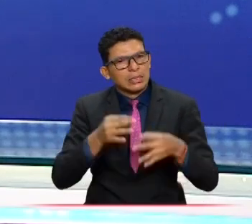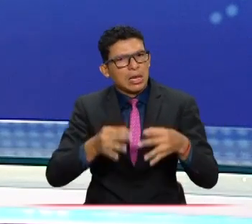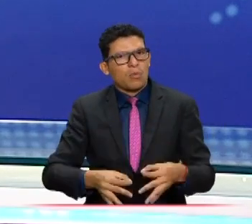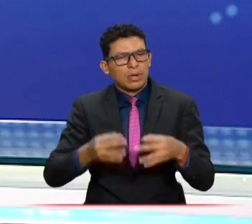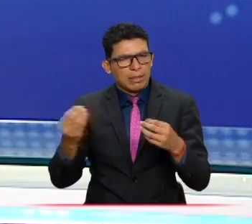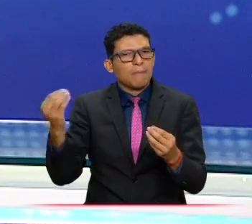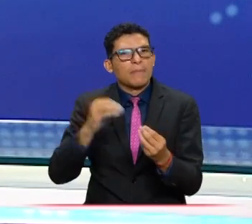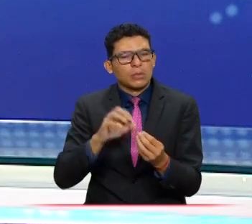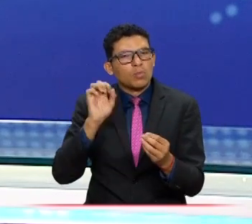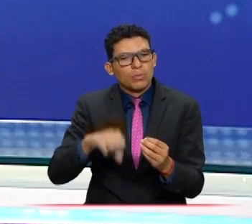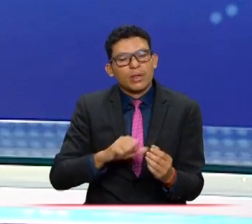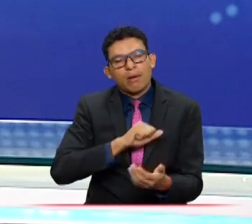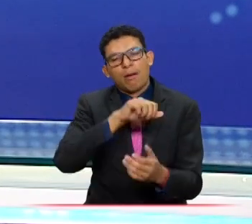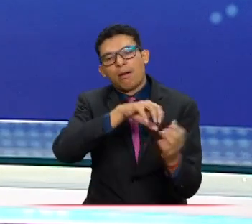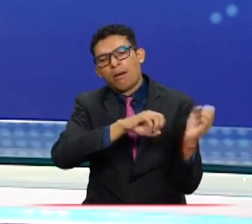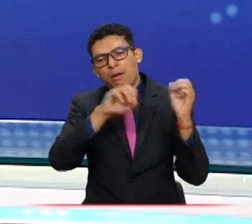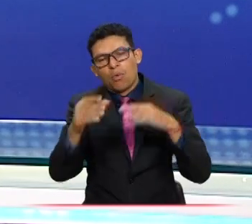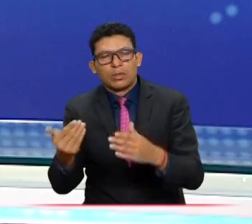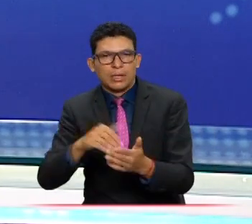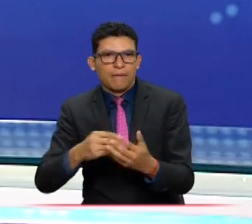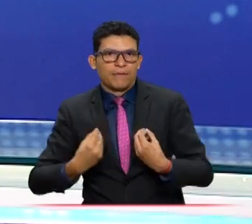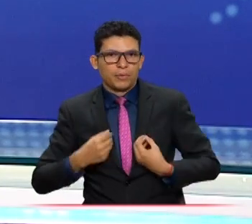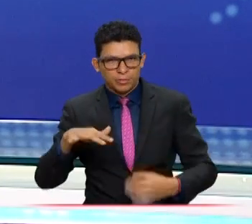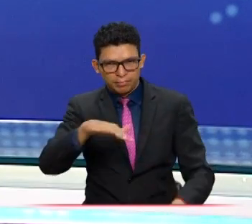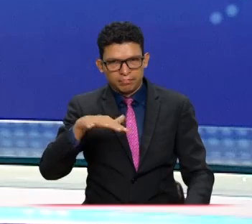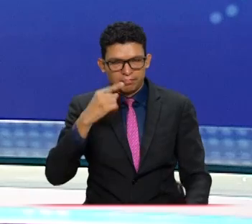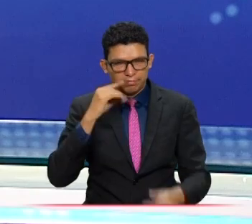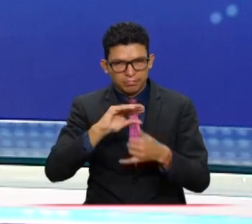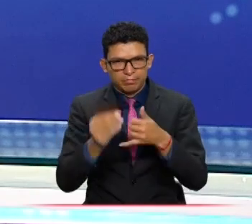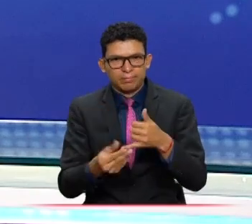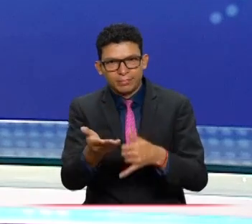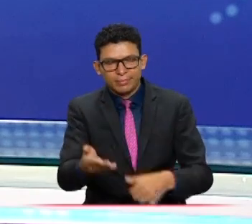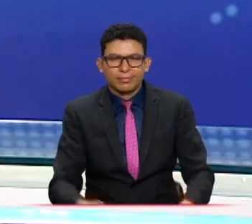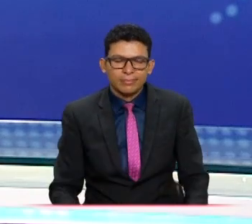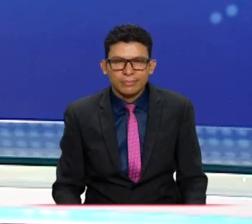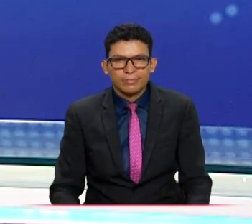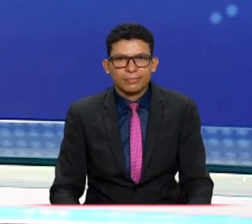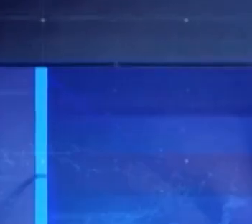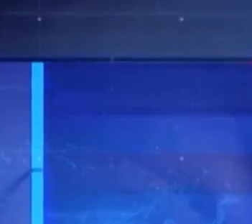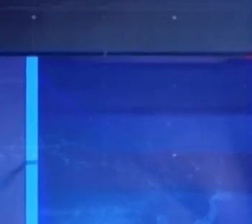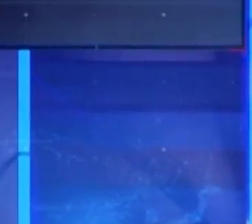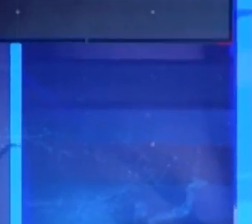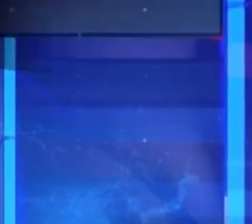retornar a sus territorios. A esta hora recorreremos el Pacífico colombiano.